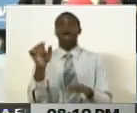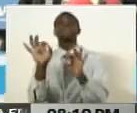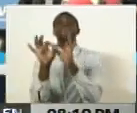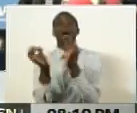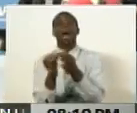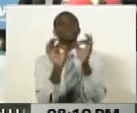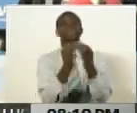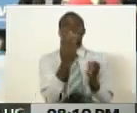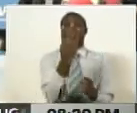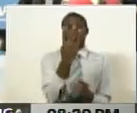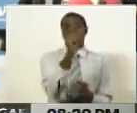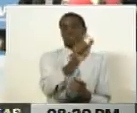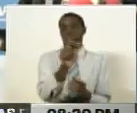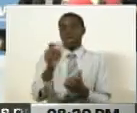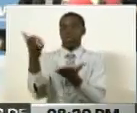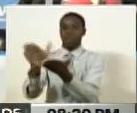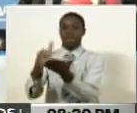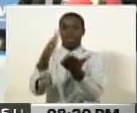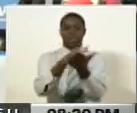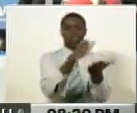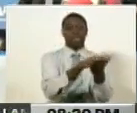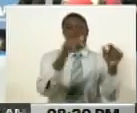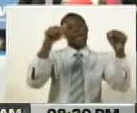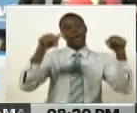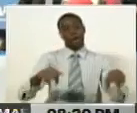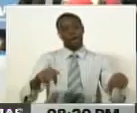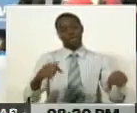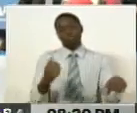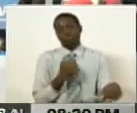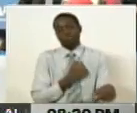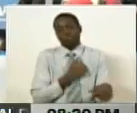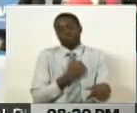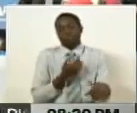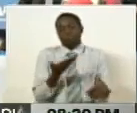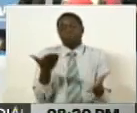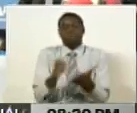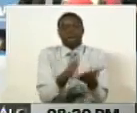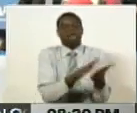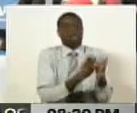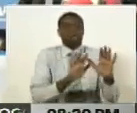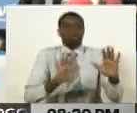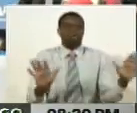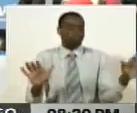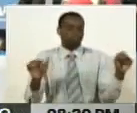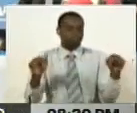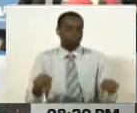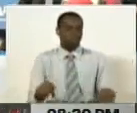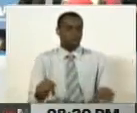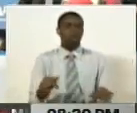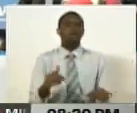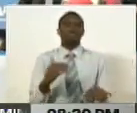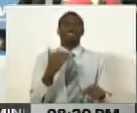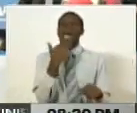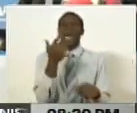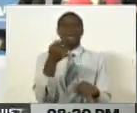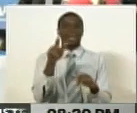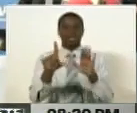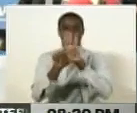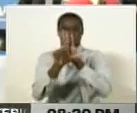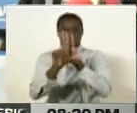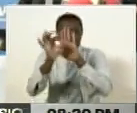inocentes venezolanos hoy lamentablemente asesinados en el suceso al margen de la ley,